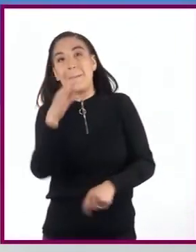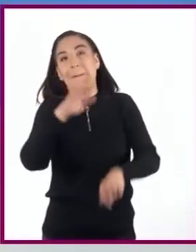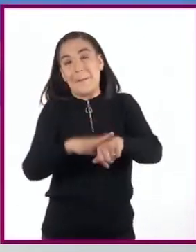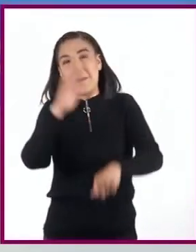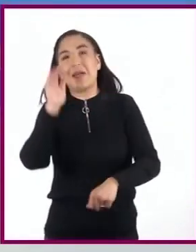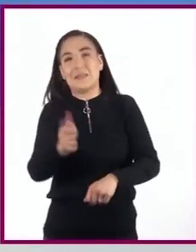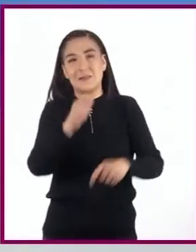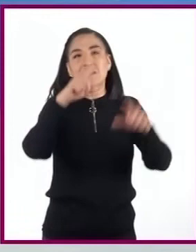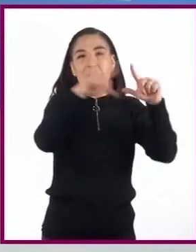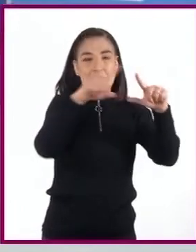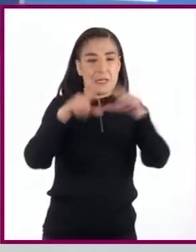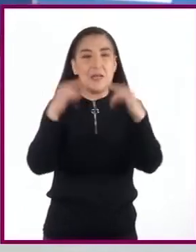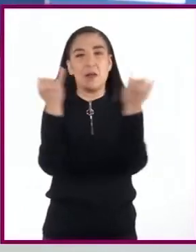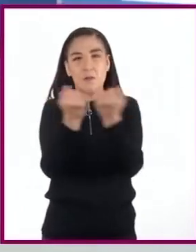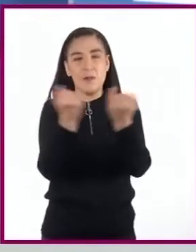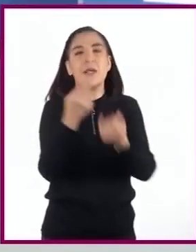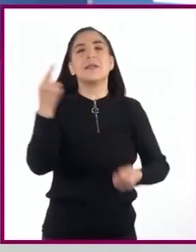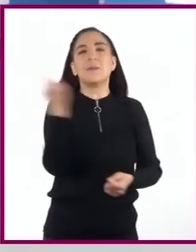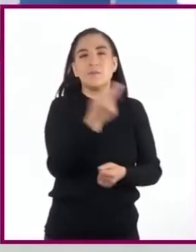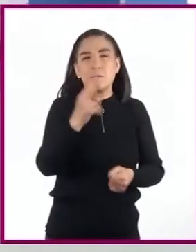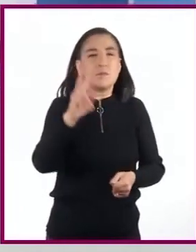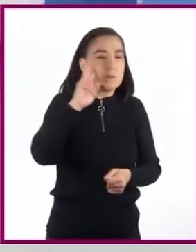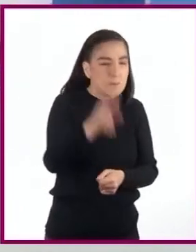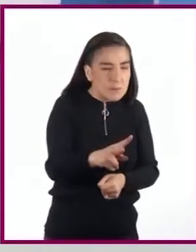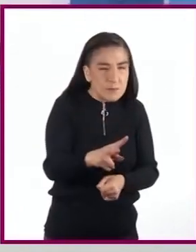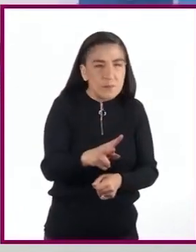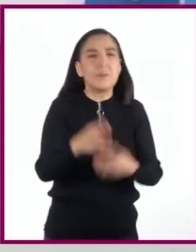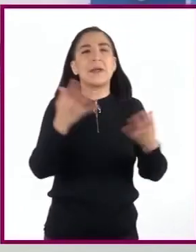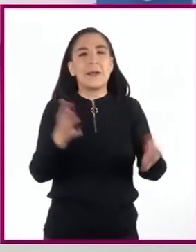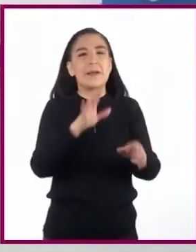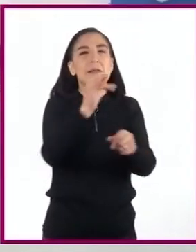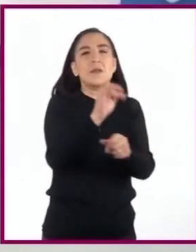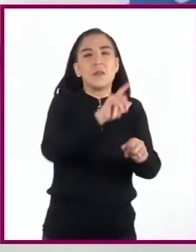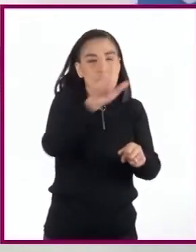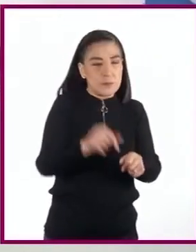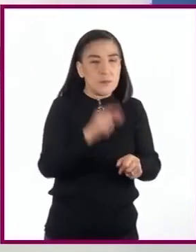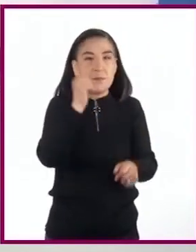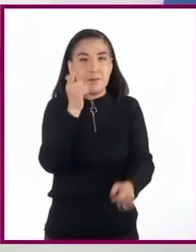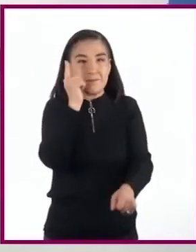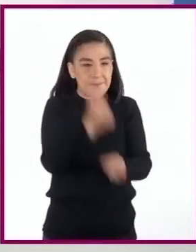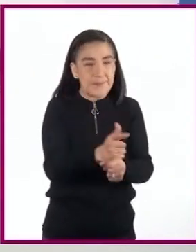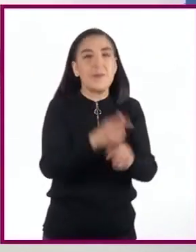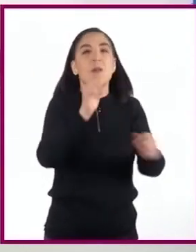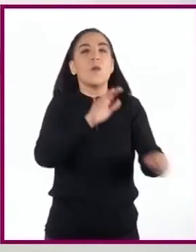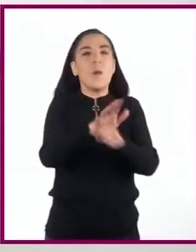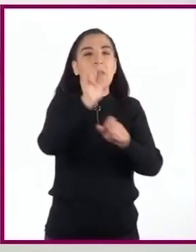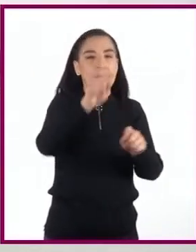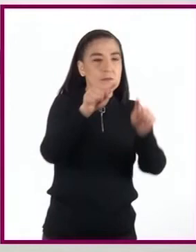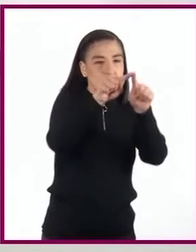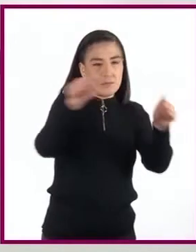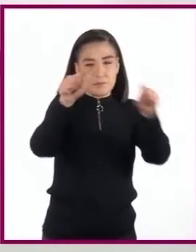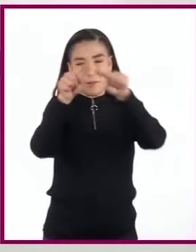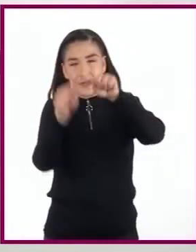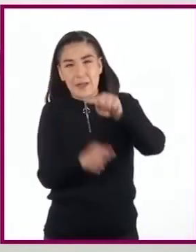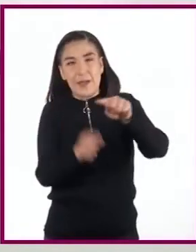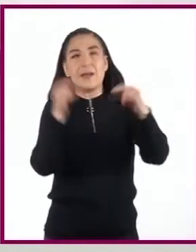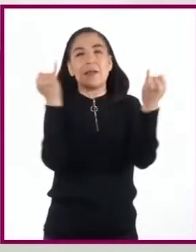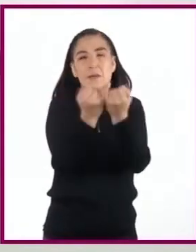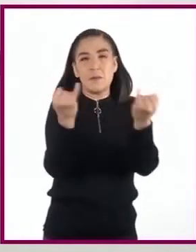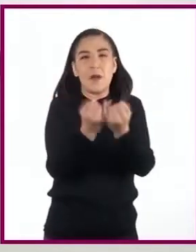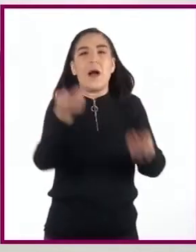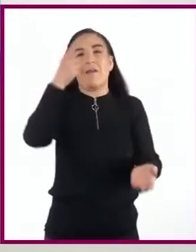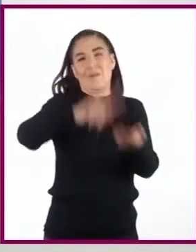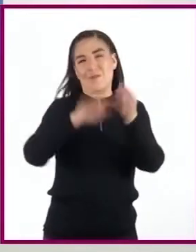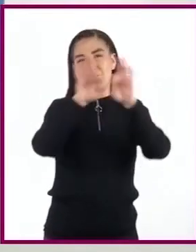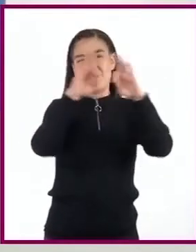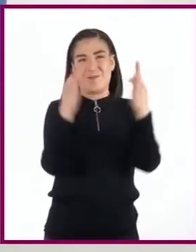Para realizar dicho estudio es necesario observar e identificar los lados y vértices correspondientes entre los 2 triángulos que se forman